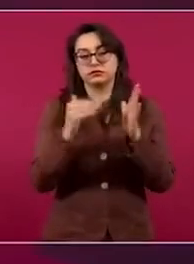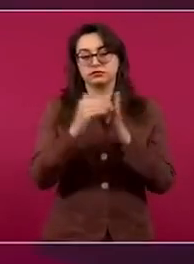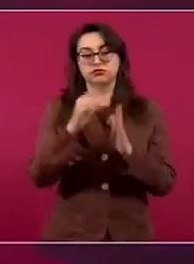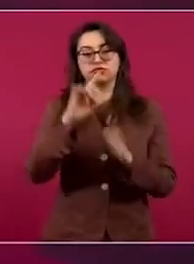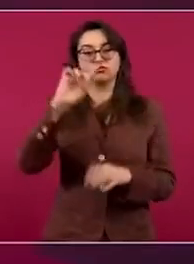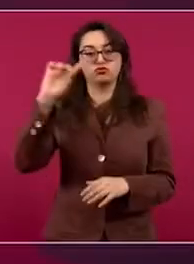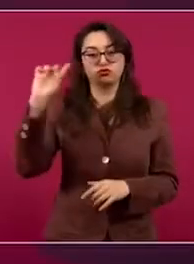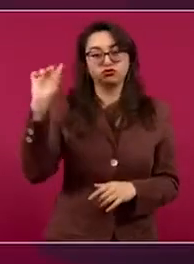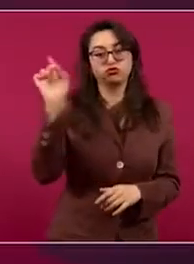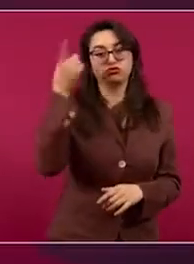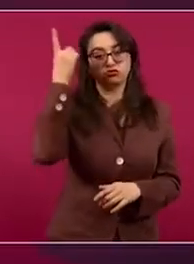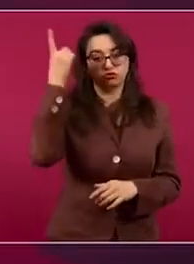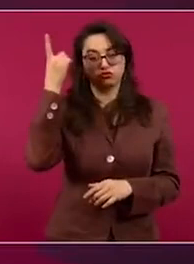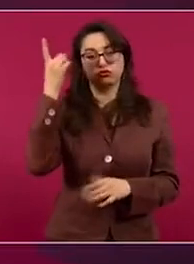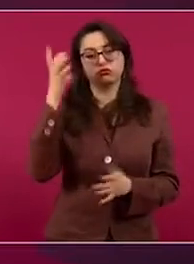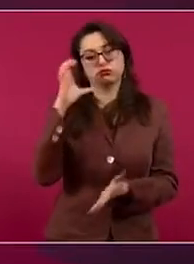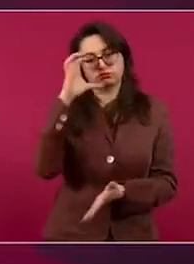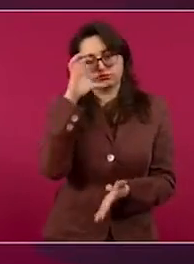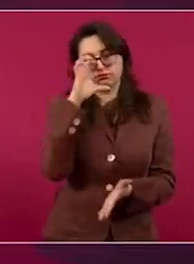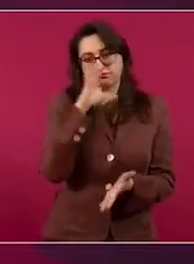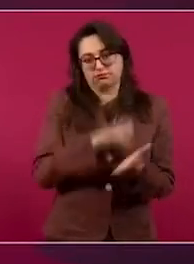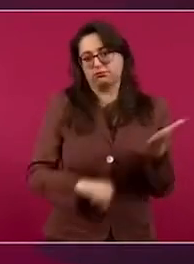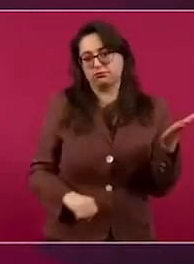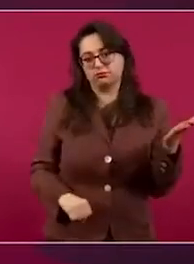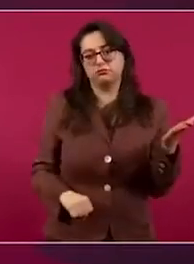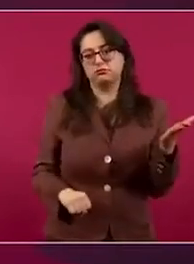pago por la operación,